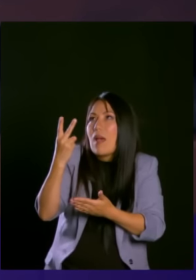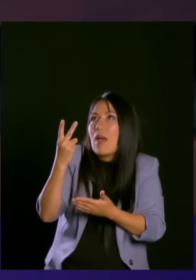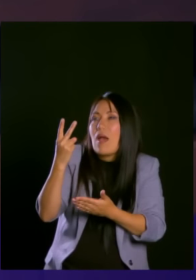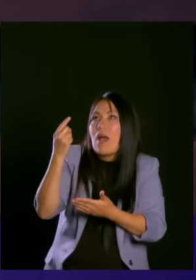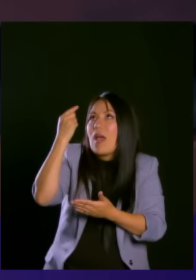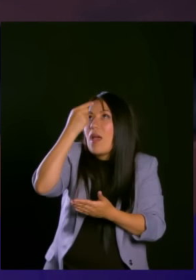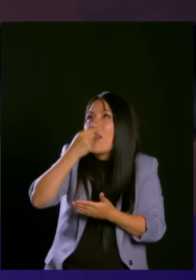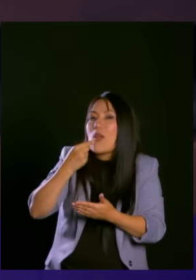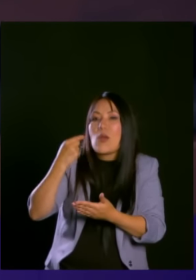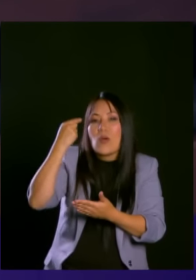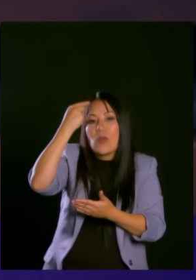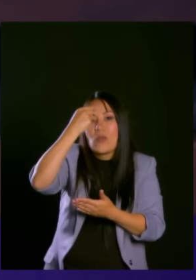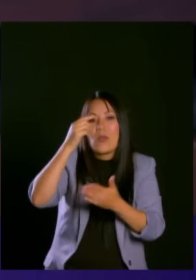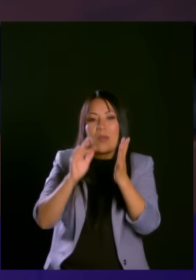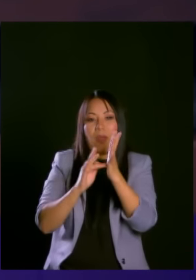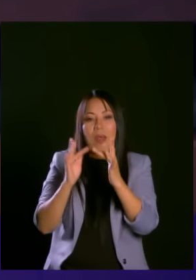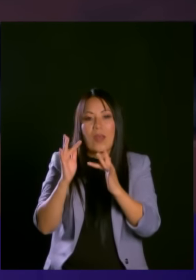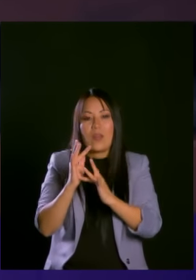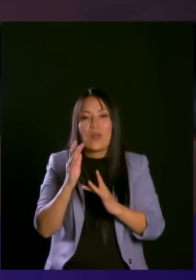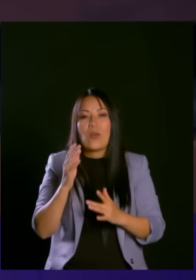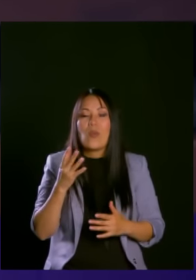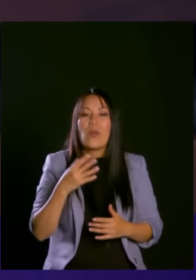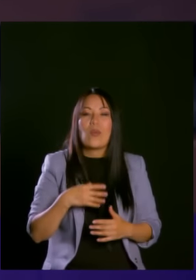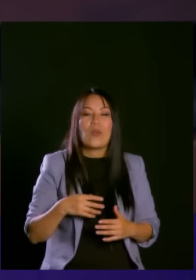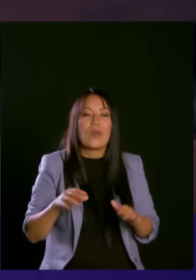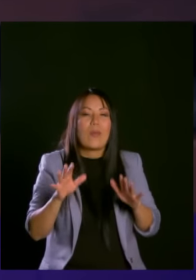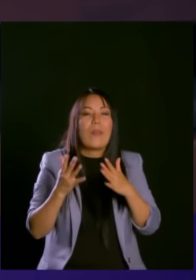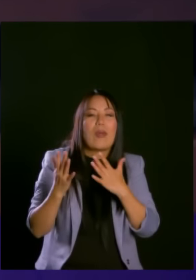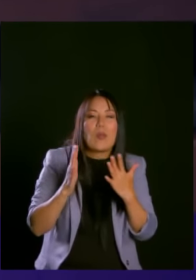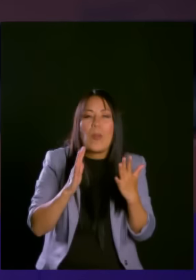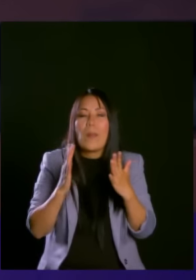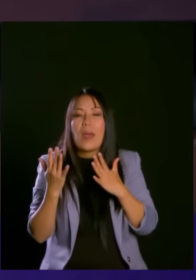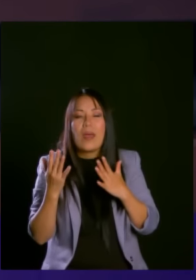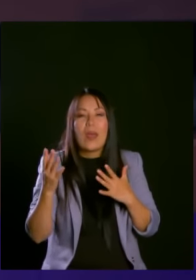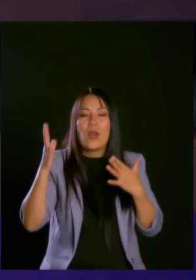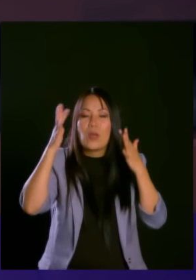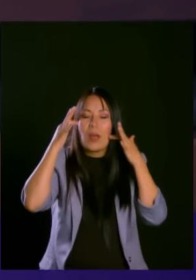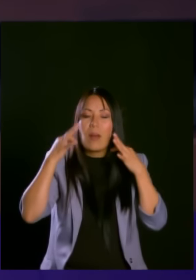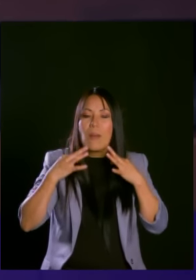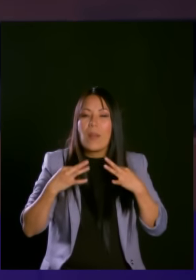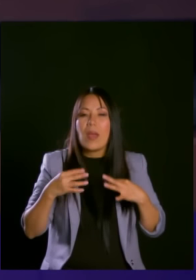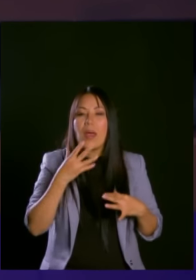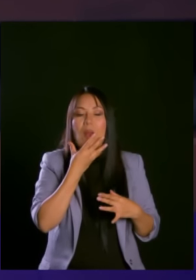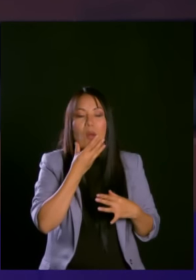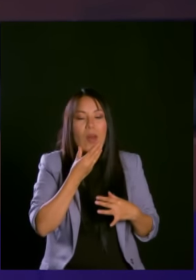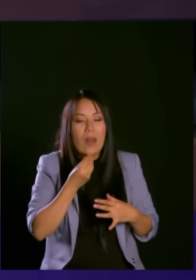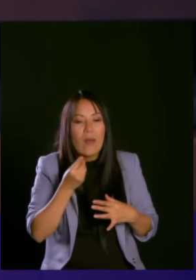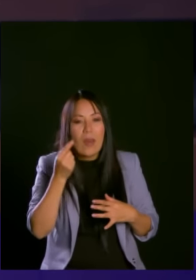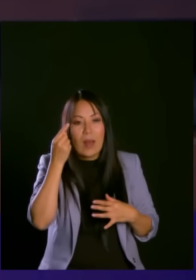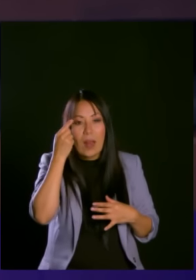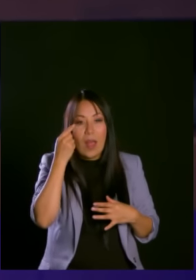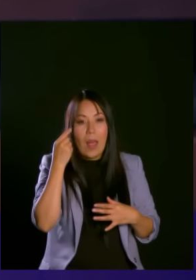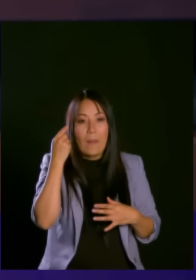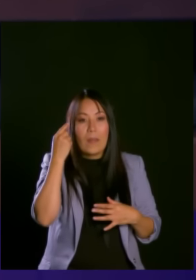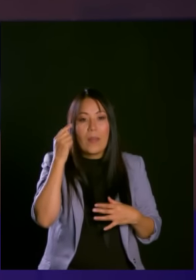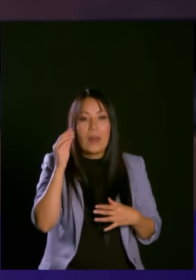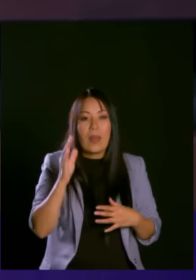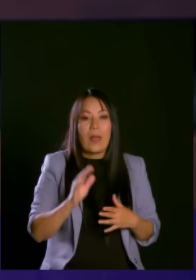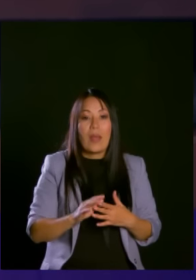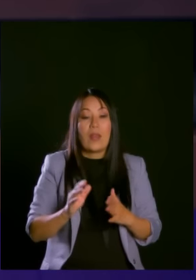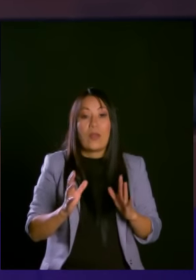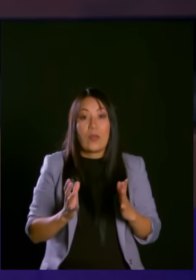alguien dice que es ese. Ese que tiene el pelo largo, la barba, la mirada amorosa. Alguien me lo regaló para mi cumpleaños y lo tengo